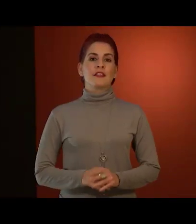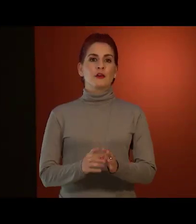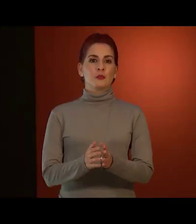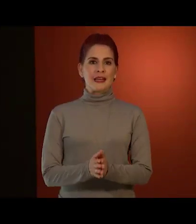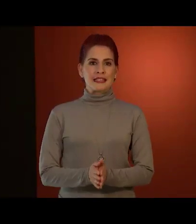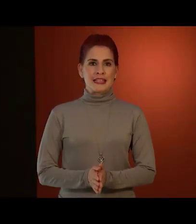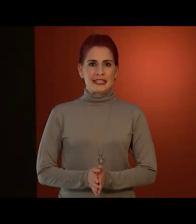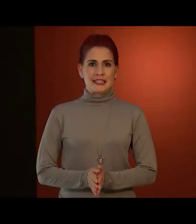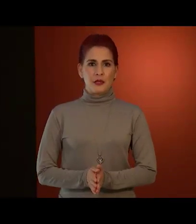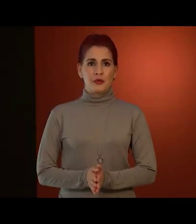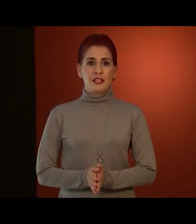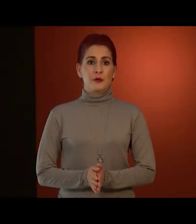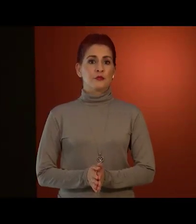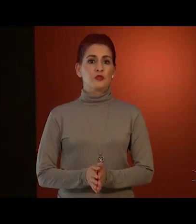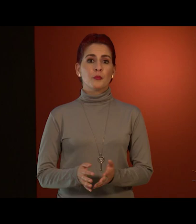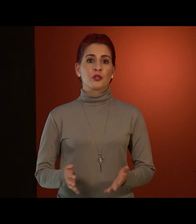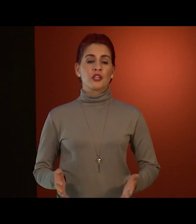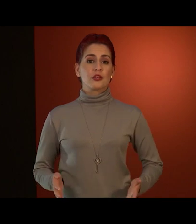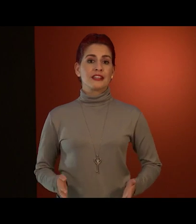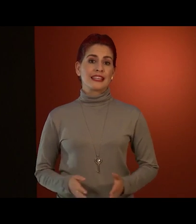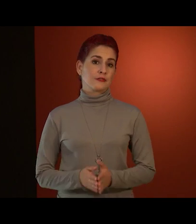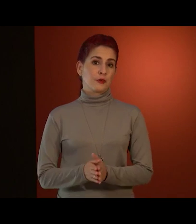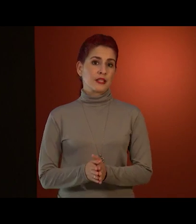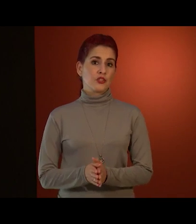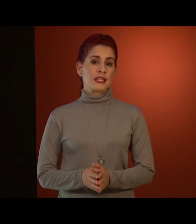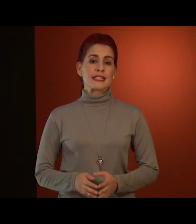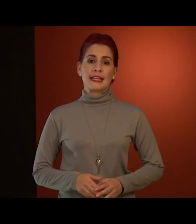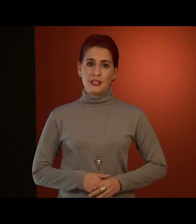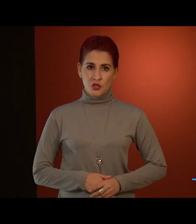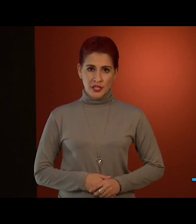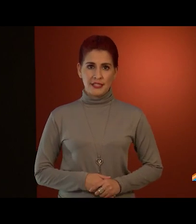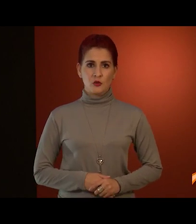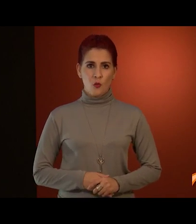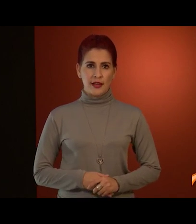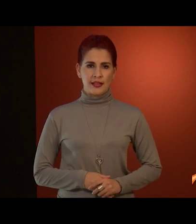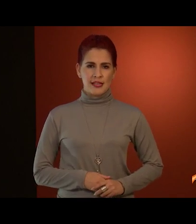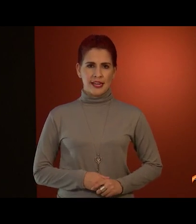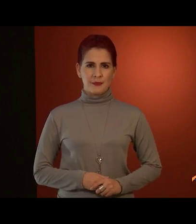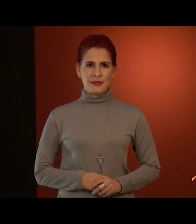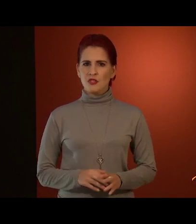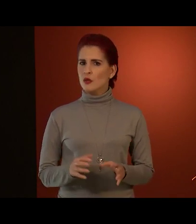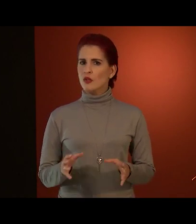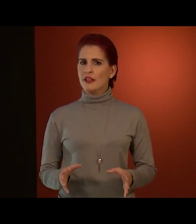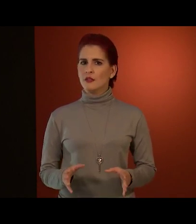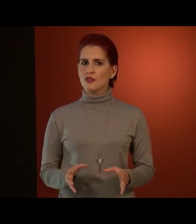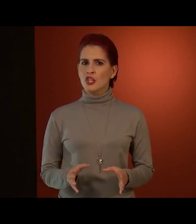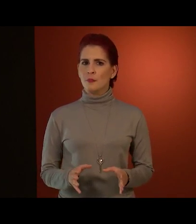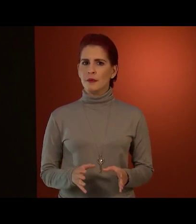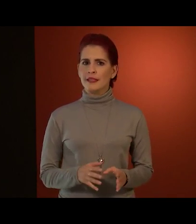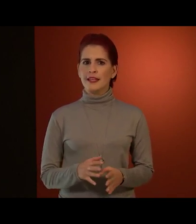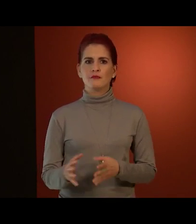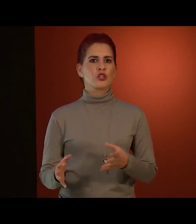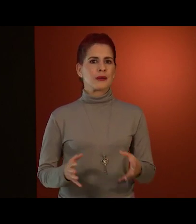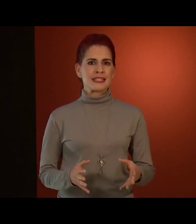A poco más de un mes de iniciado este profundo proceso de transformaciones en la sociedad cubana, repasemos algunos datos que nos permiten sopesar